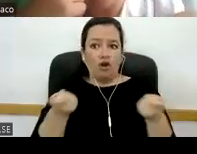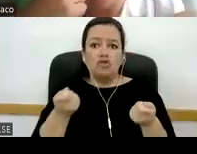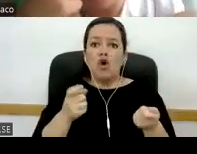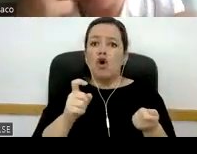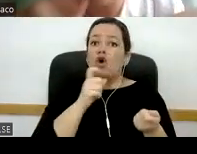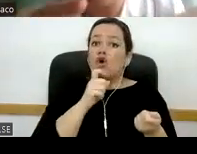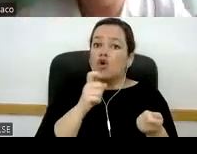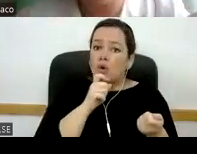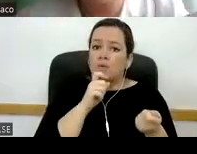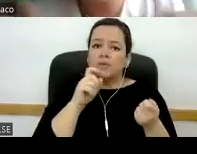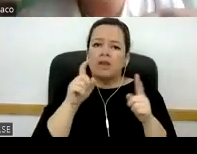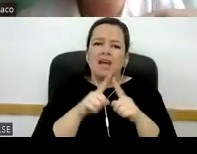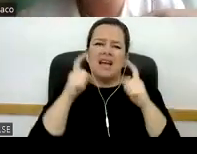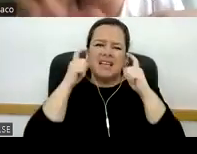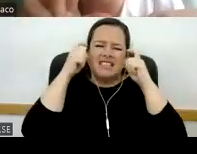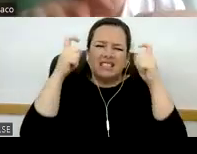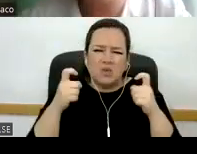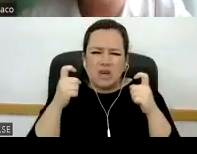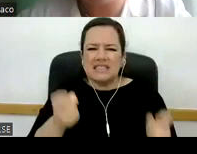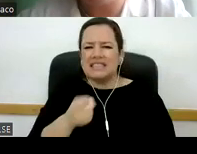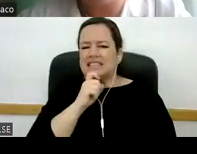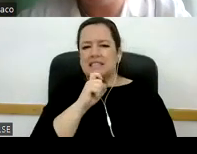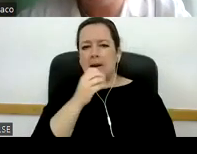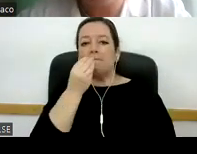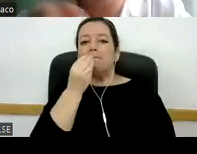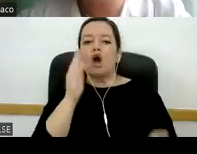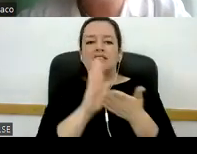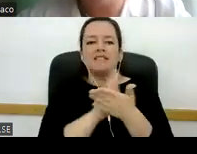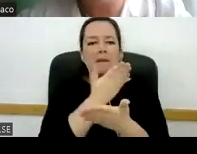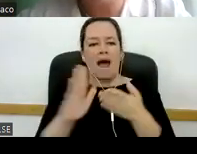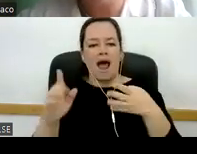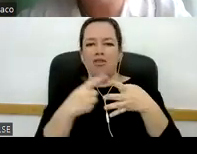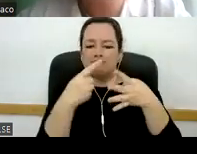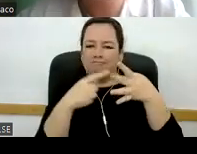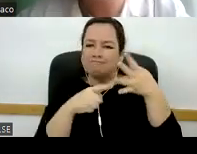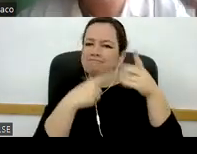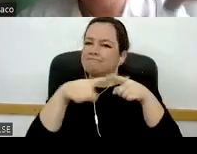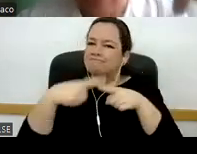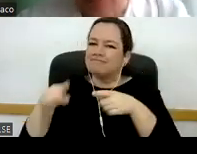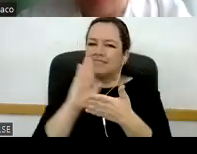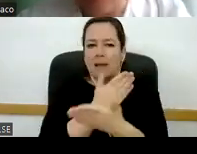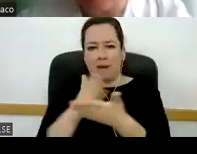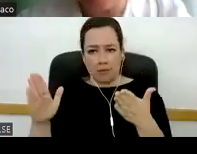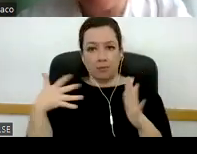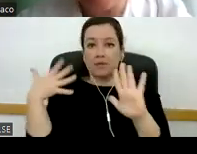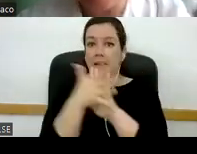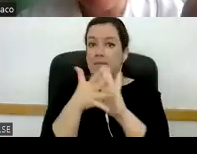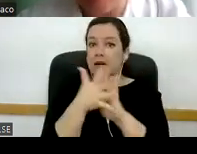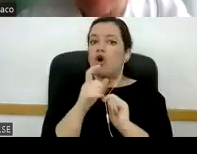nos suponga excesivo esfuerzo es abordar cada uno de los factores por separado. Y como os digo, lo que vamos a ver hoy es si mejoramos ese